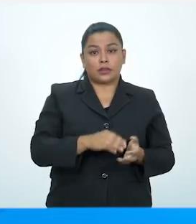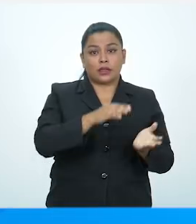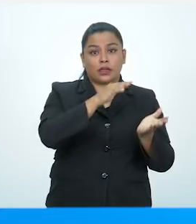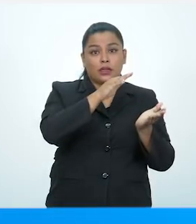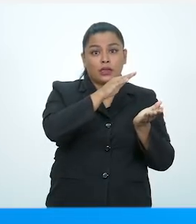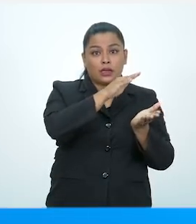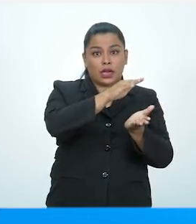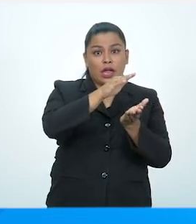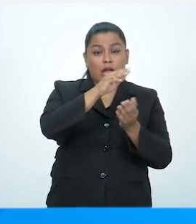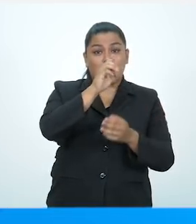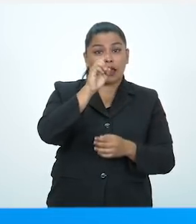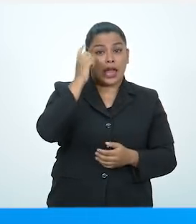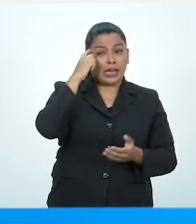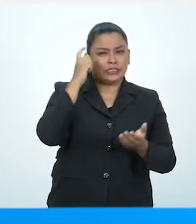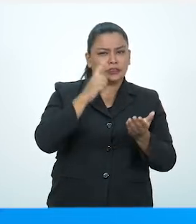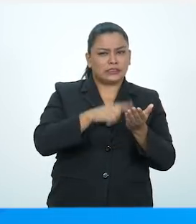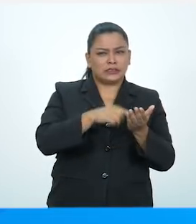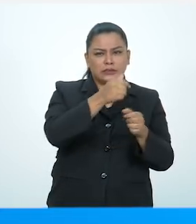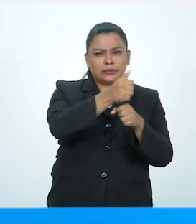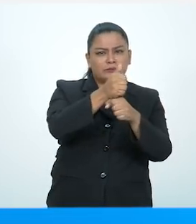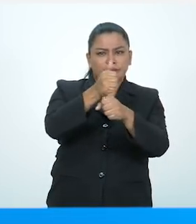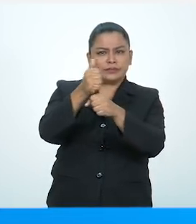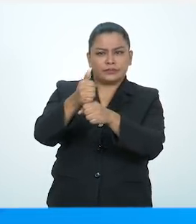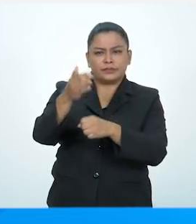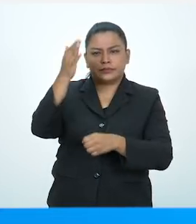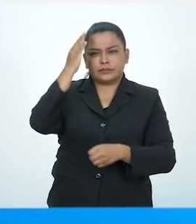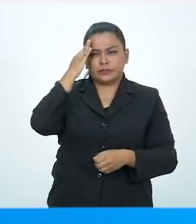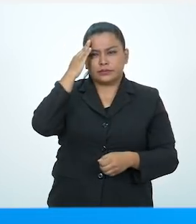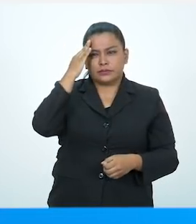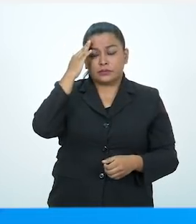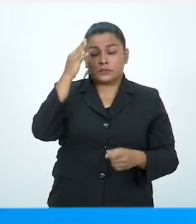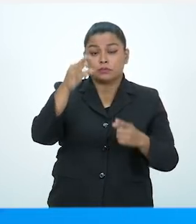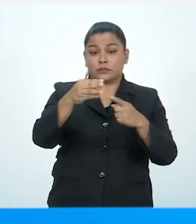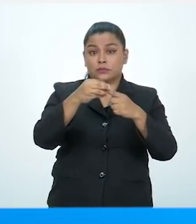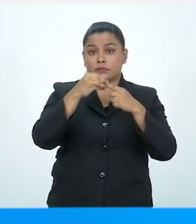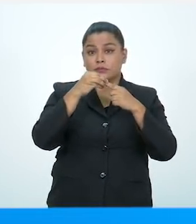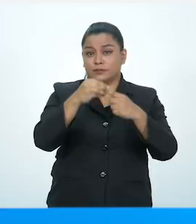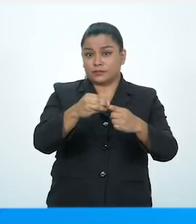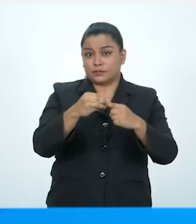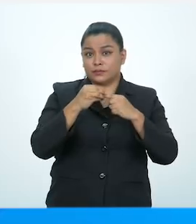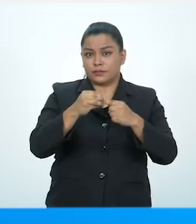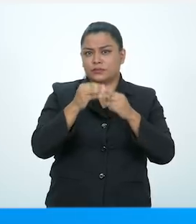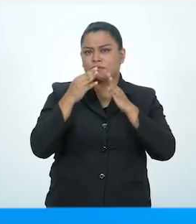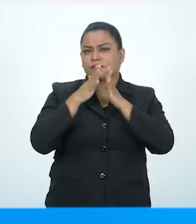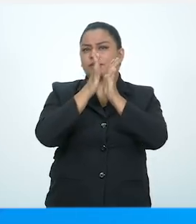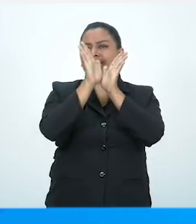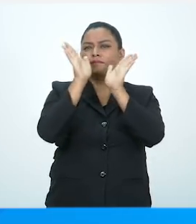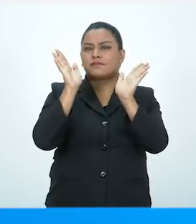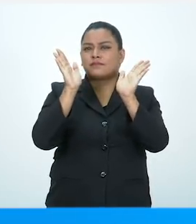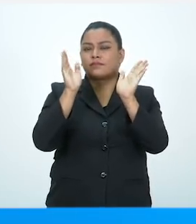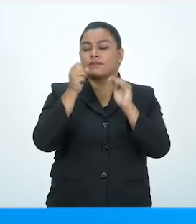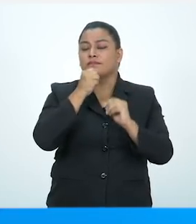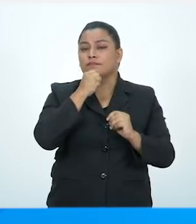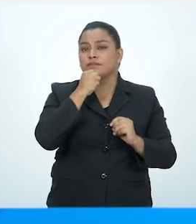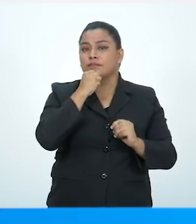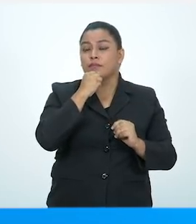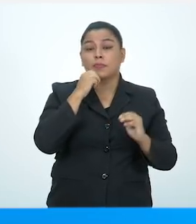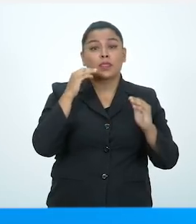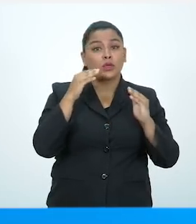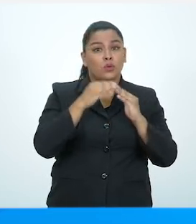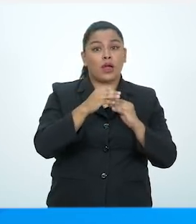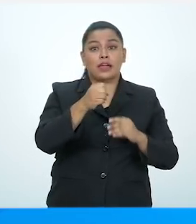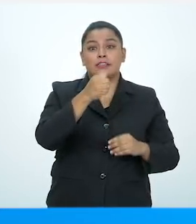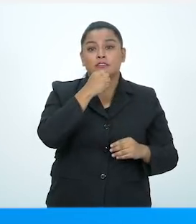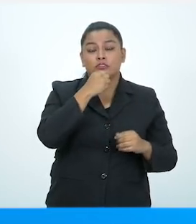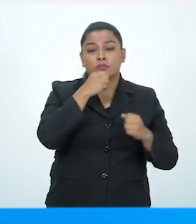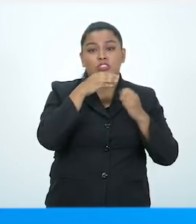En cada una de las pruebas de unidad, usted encontrará las especificaciones generales,